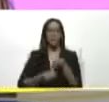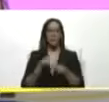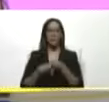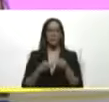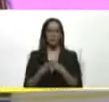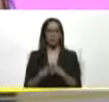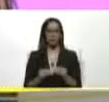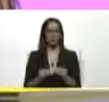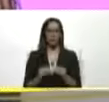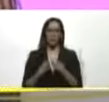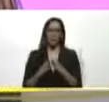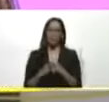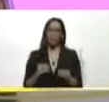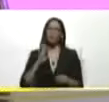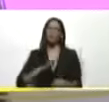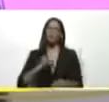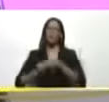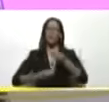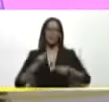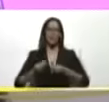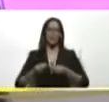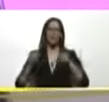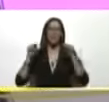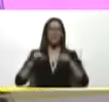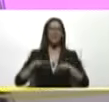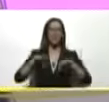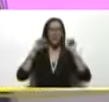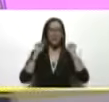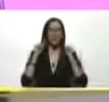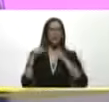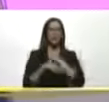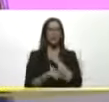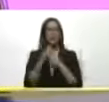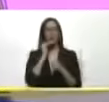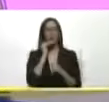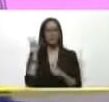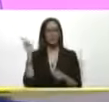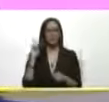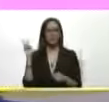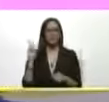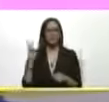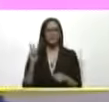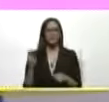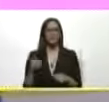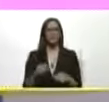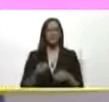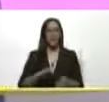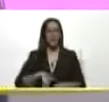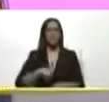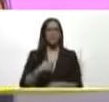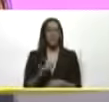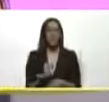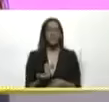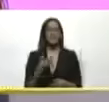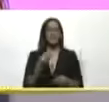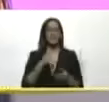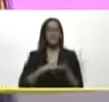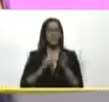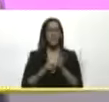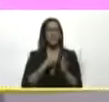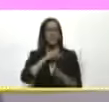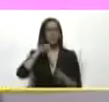todo y todo está por hacer y eso lo ha entendido profundamente la juventud venezolana La oportunidad que significa para